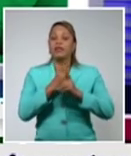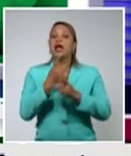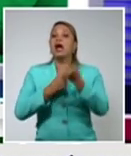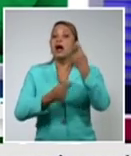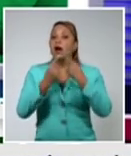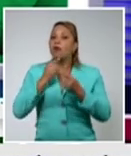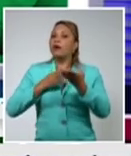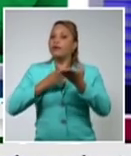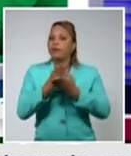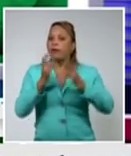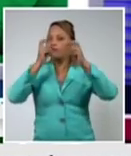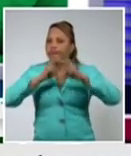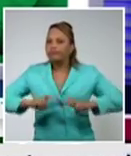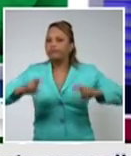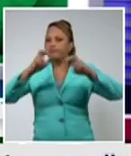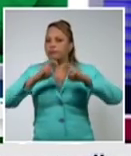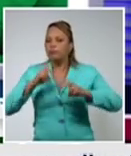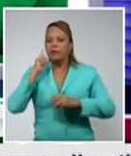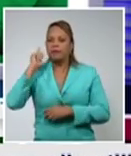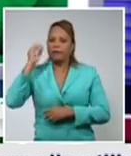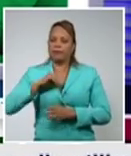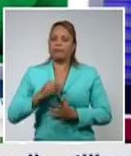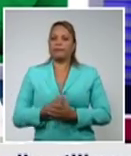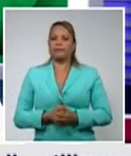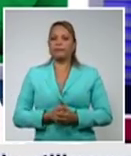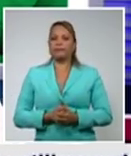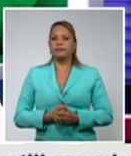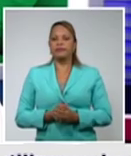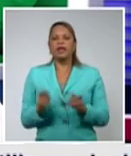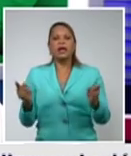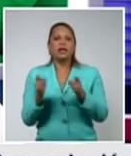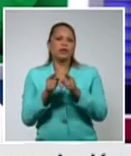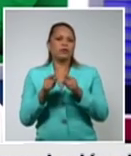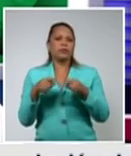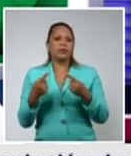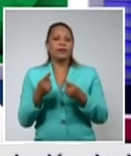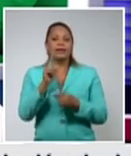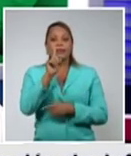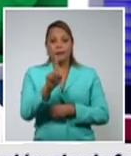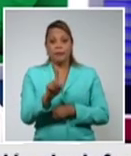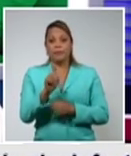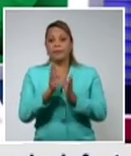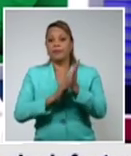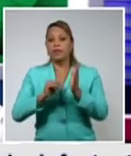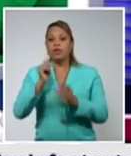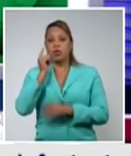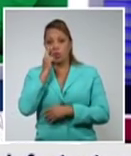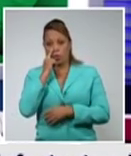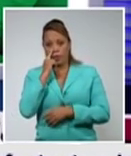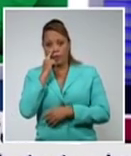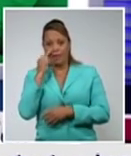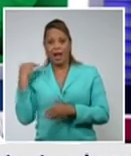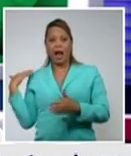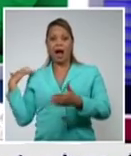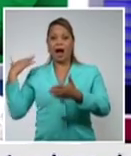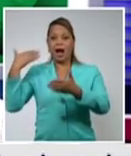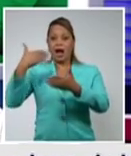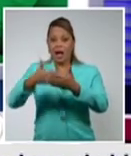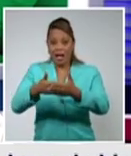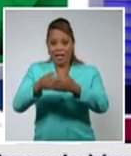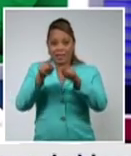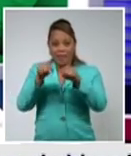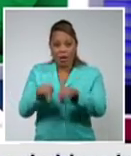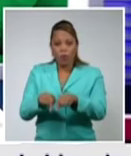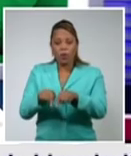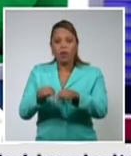lograrlo. En resumen, del 1 de noviembre a la fecha, las cifras anteriores, todo